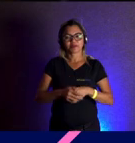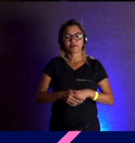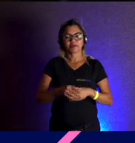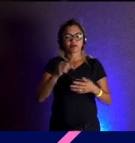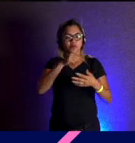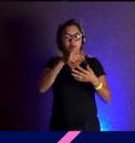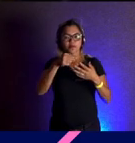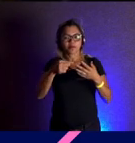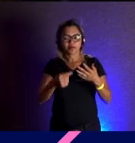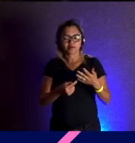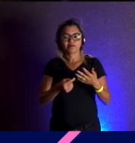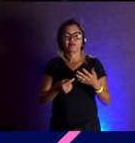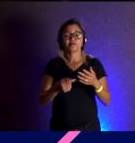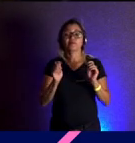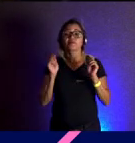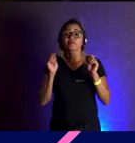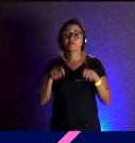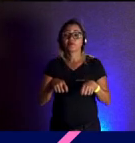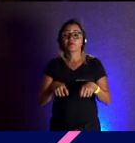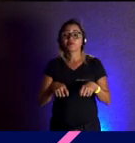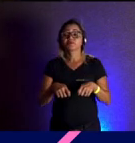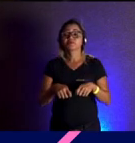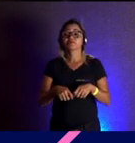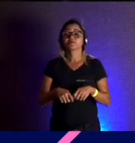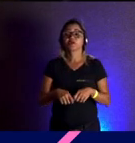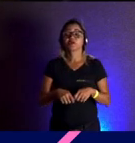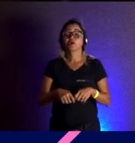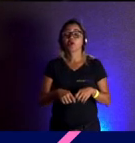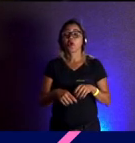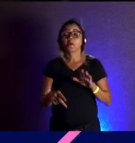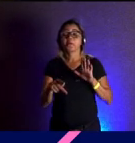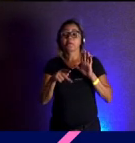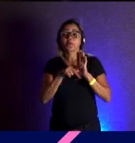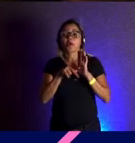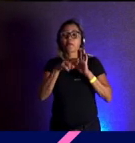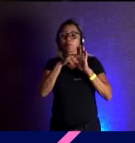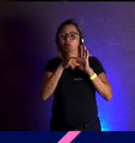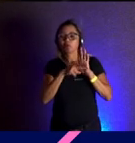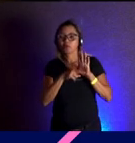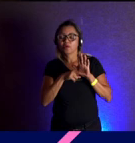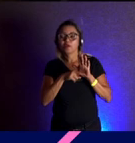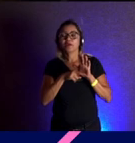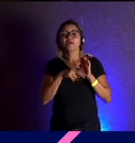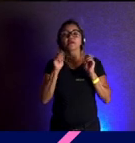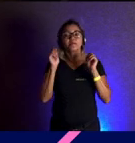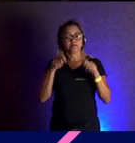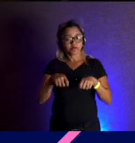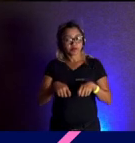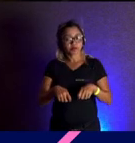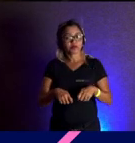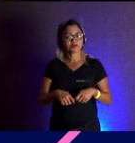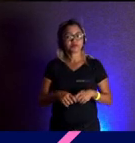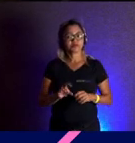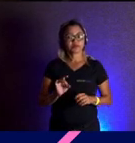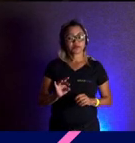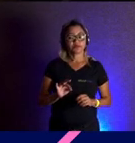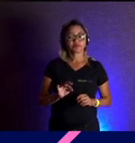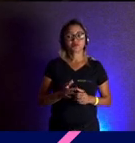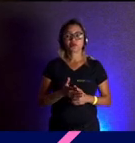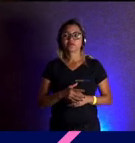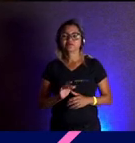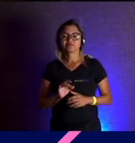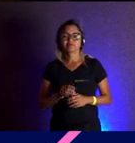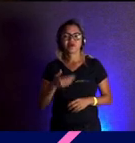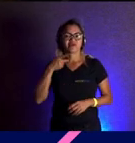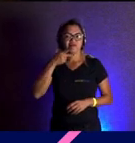que desarrollen un criterio propio que les permita no decirle qué pensar, deberías pensar esto, deberías pensar